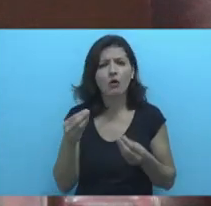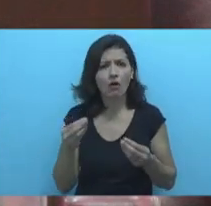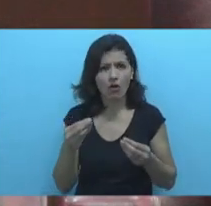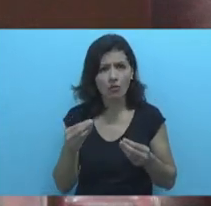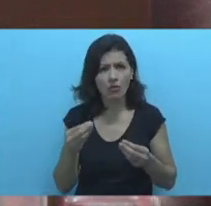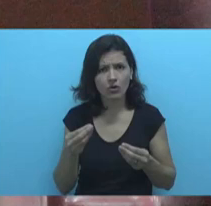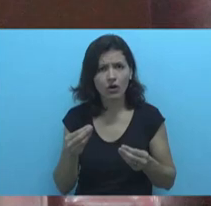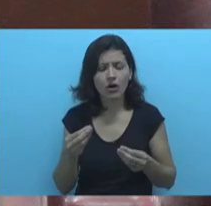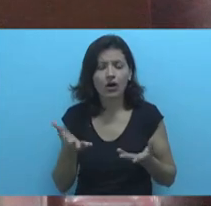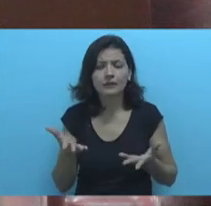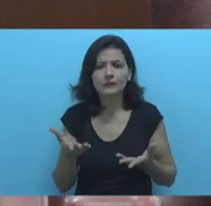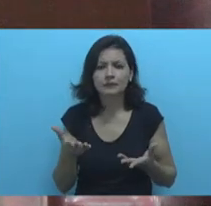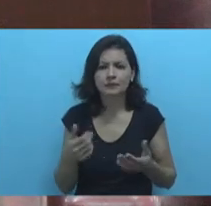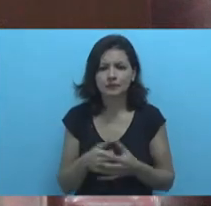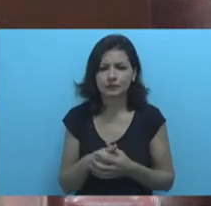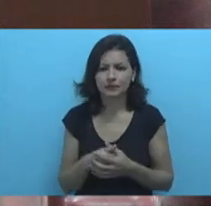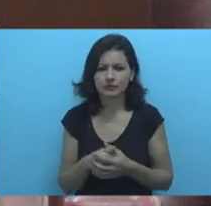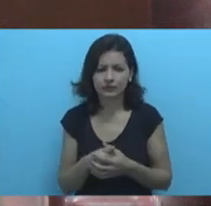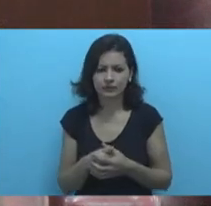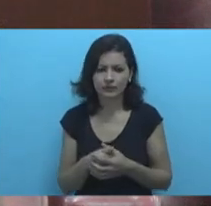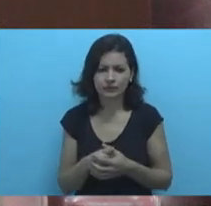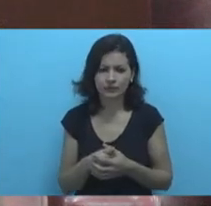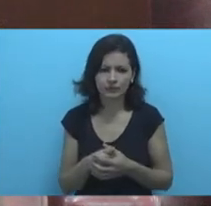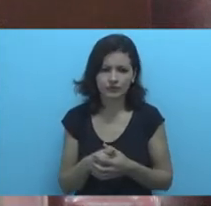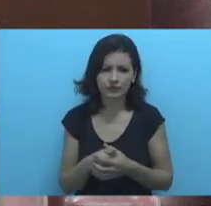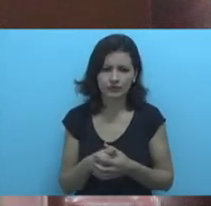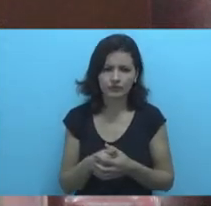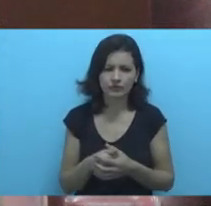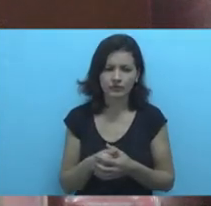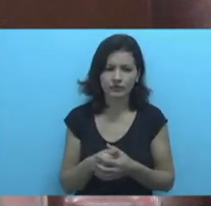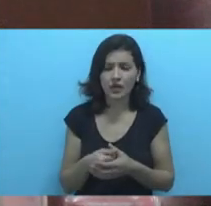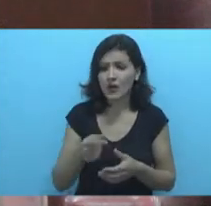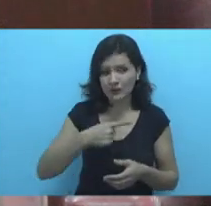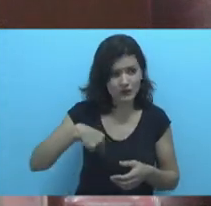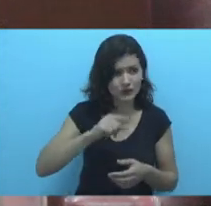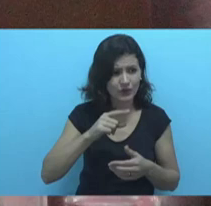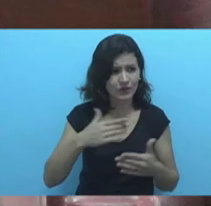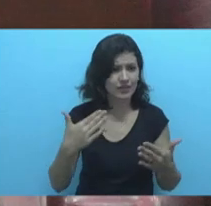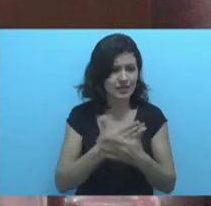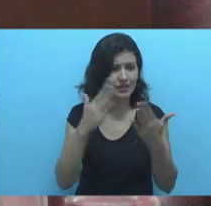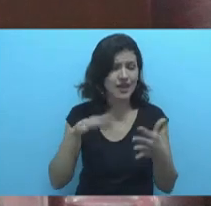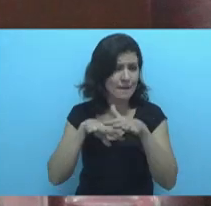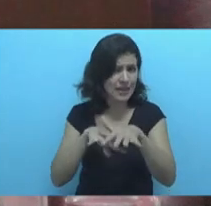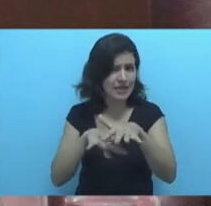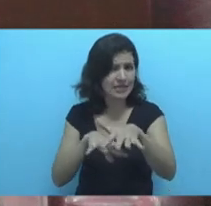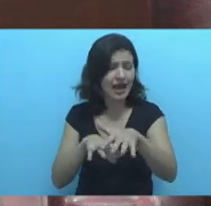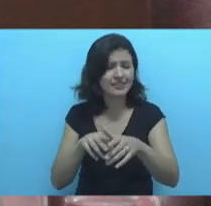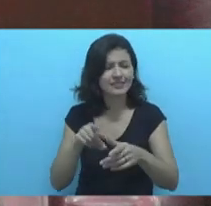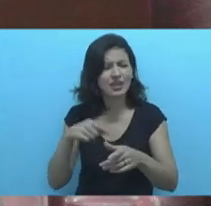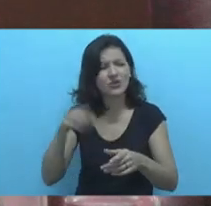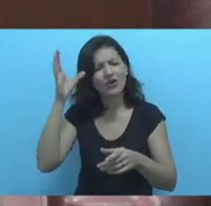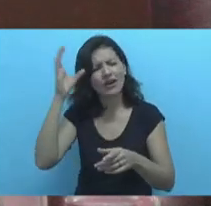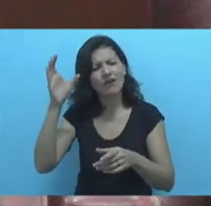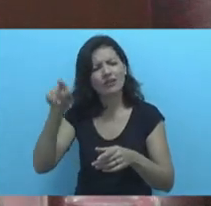los peronistas, ¿no? Hasta nosotros tenemos un día, que es el día de la militancia. Miguel era un militante.